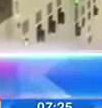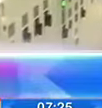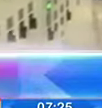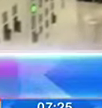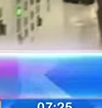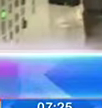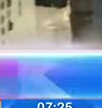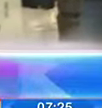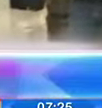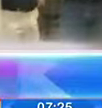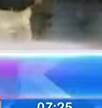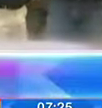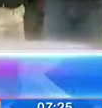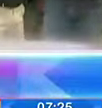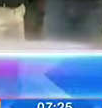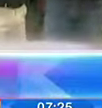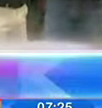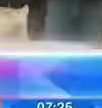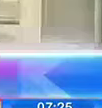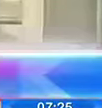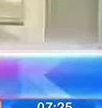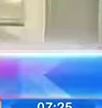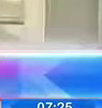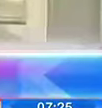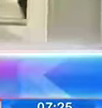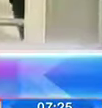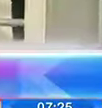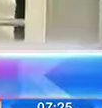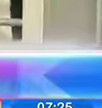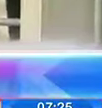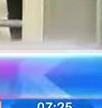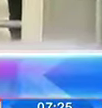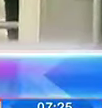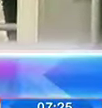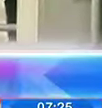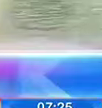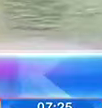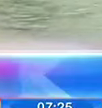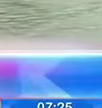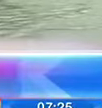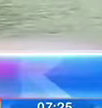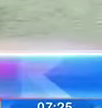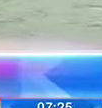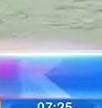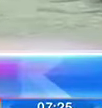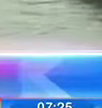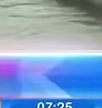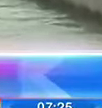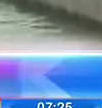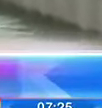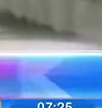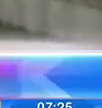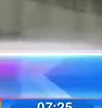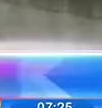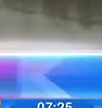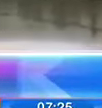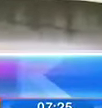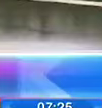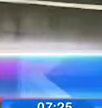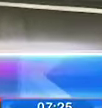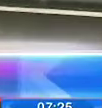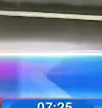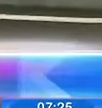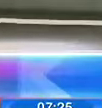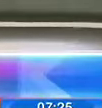la prefectura de Pichincha inauguró la hidroeléctrica Palmira Danegal. Esto dotará de energía eléctrica al noroccidente de